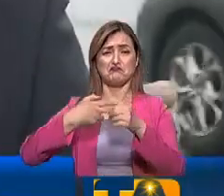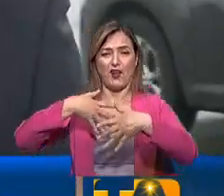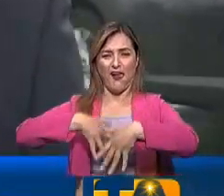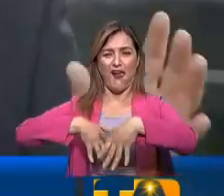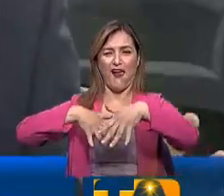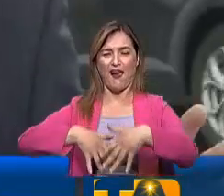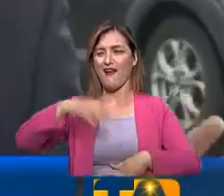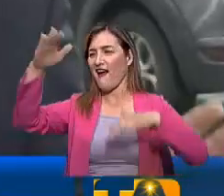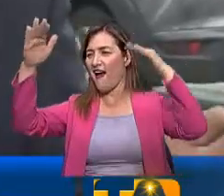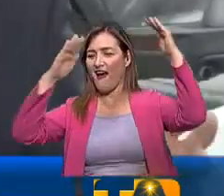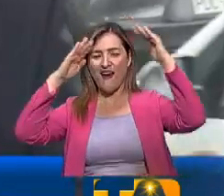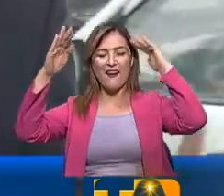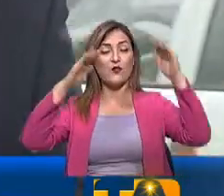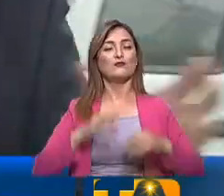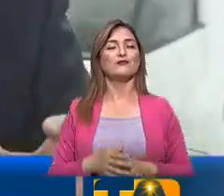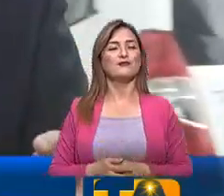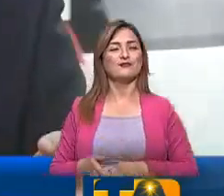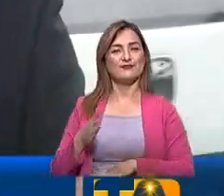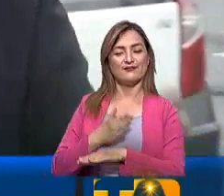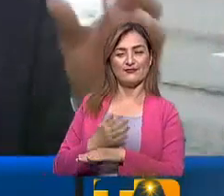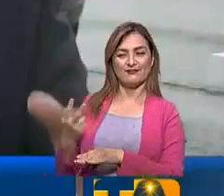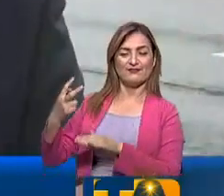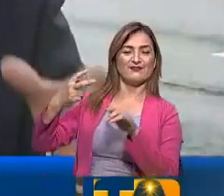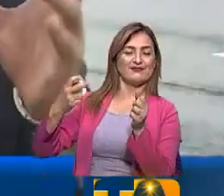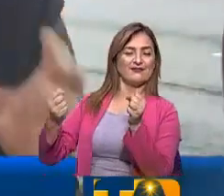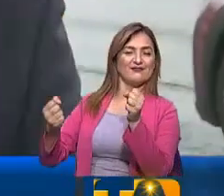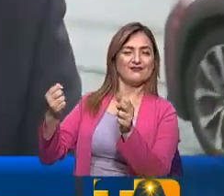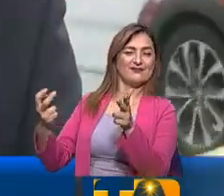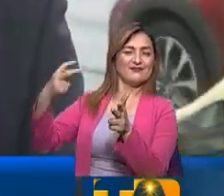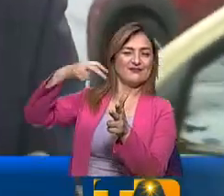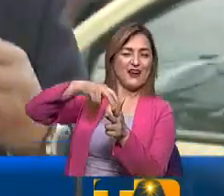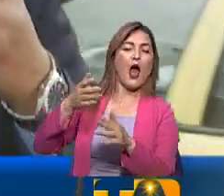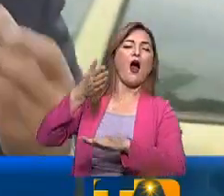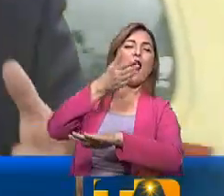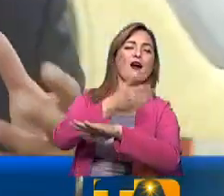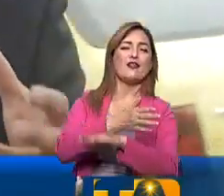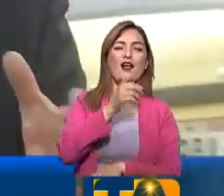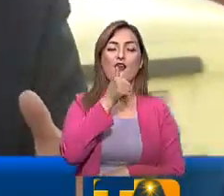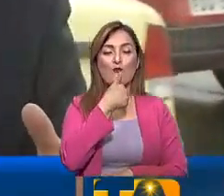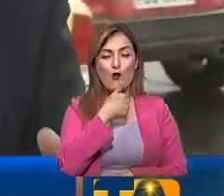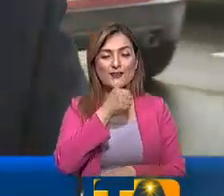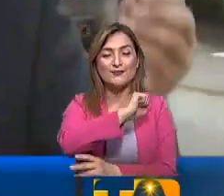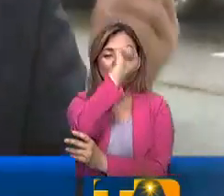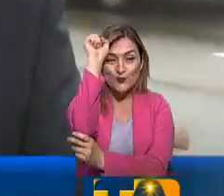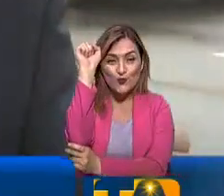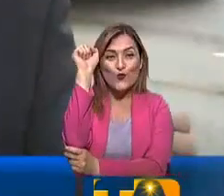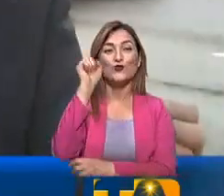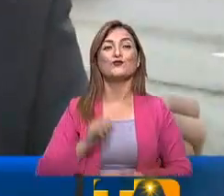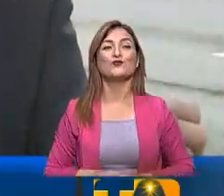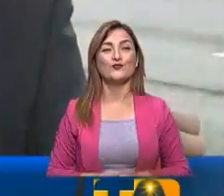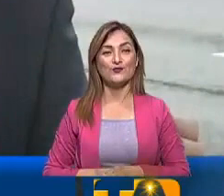Valle, que hoy, antes de partir en la caravana, tendrán un almuerzo, el almuerzo de los campeones.